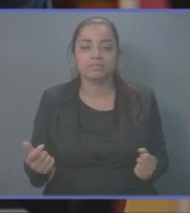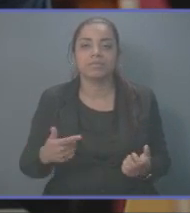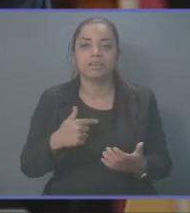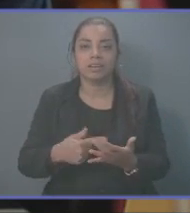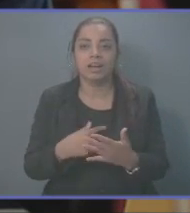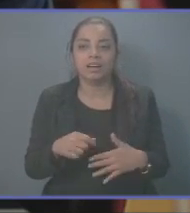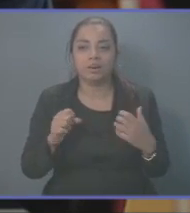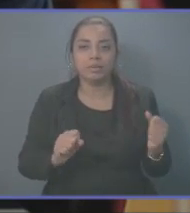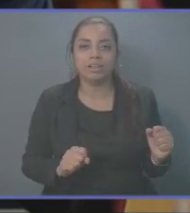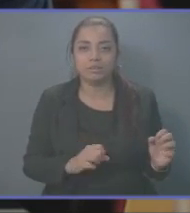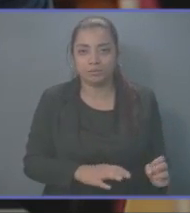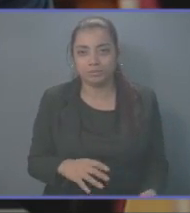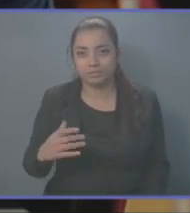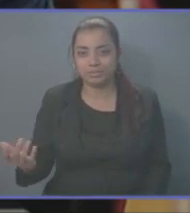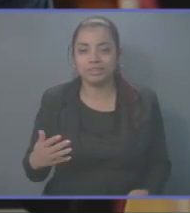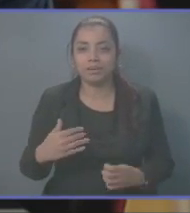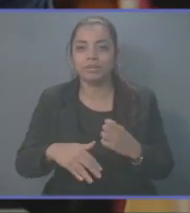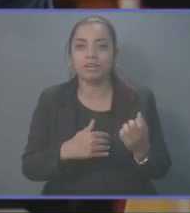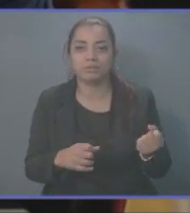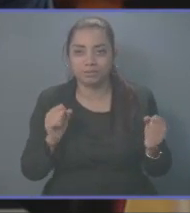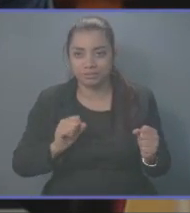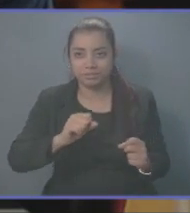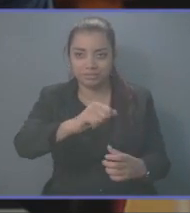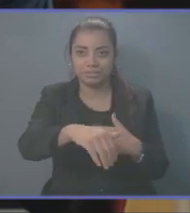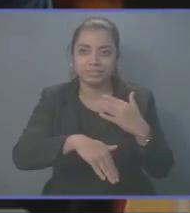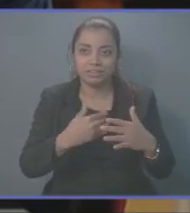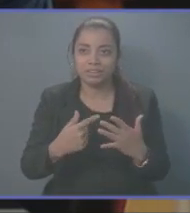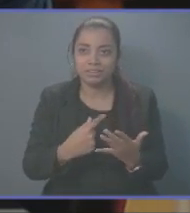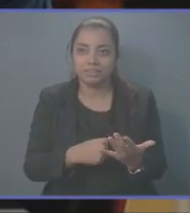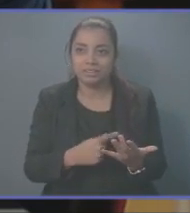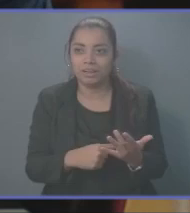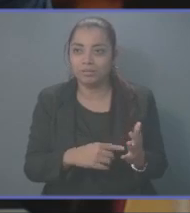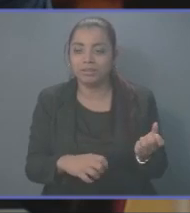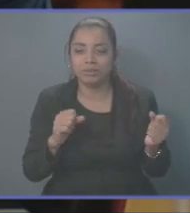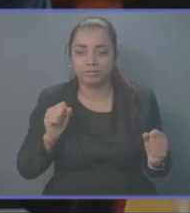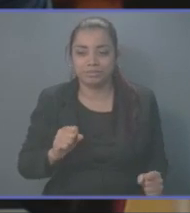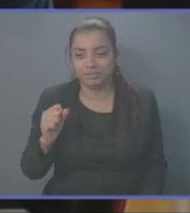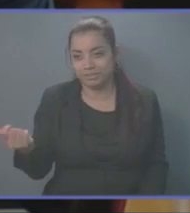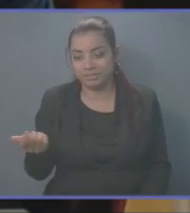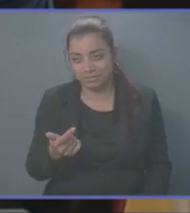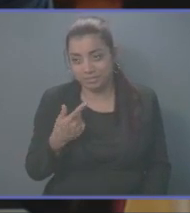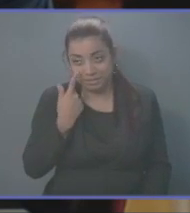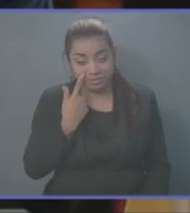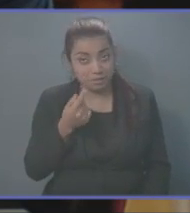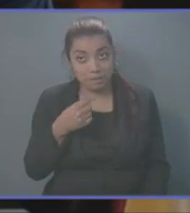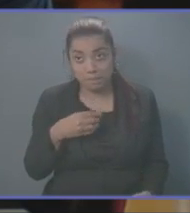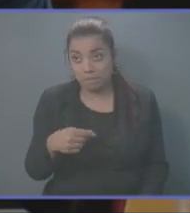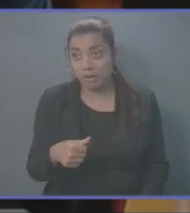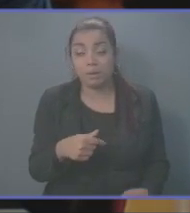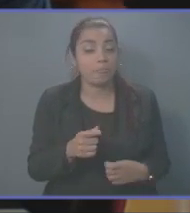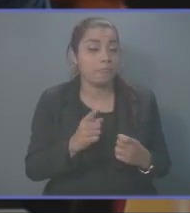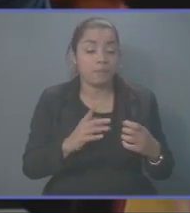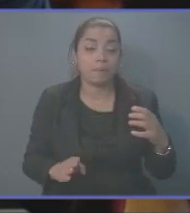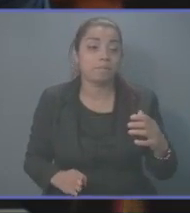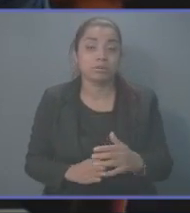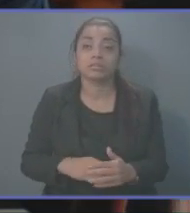impuestos bajo beneficios o exenciones inexistentes, indebidos o improcedentes según las leyes